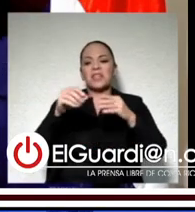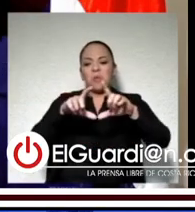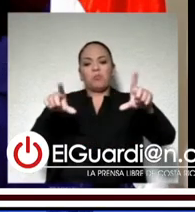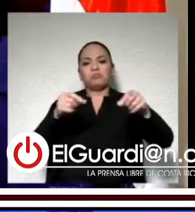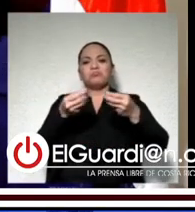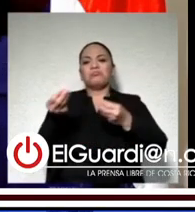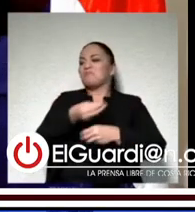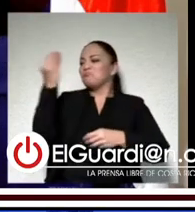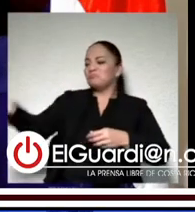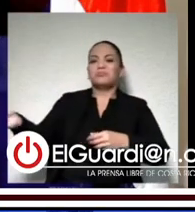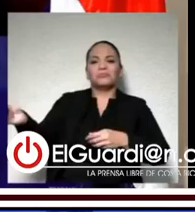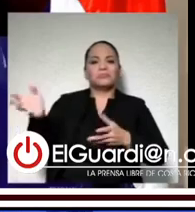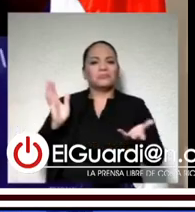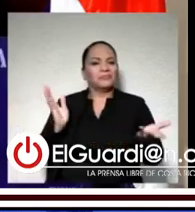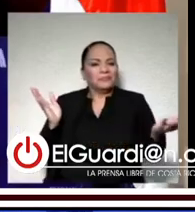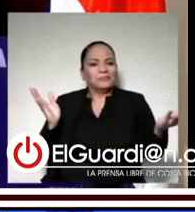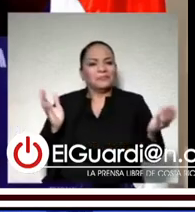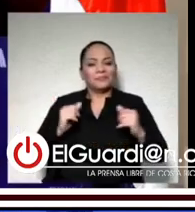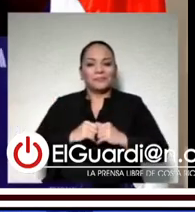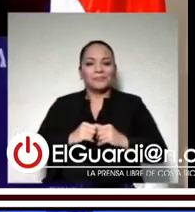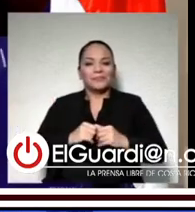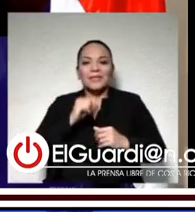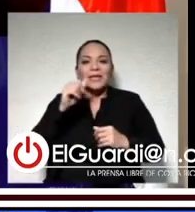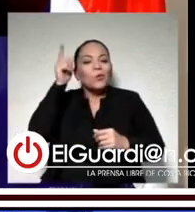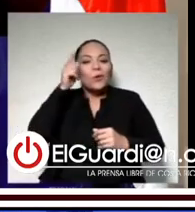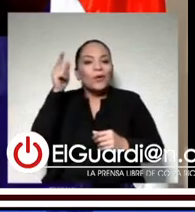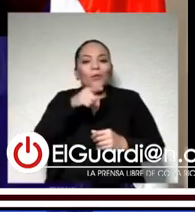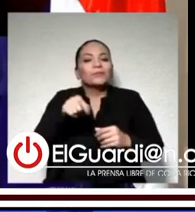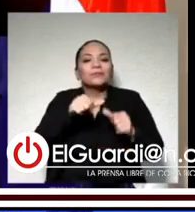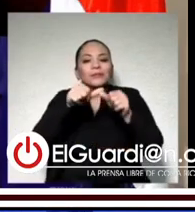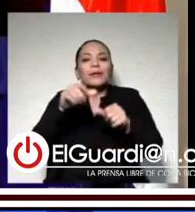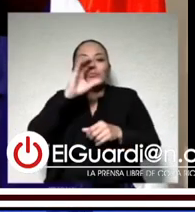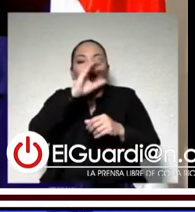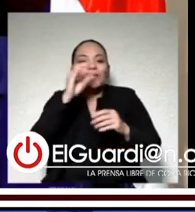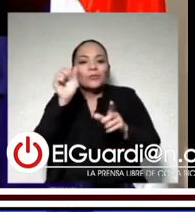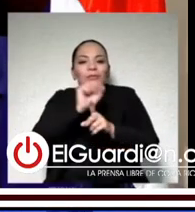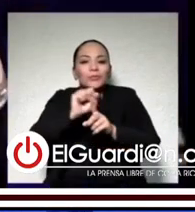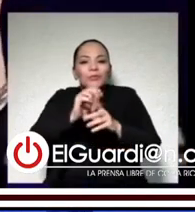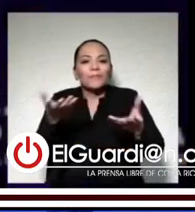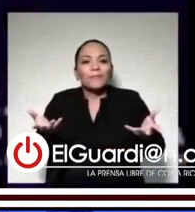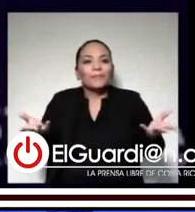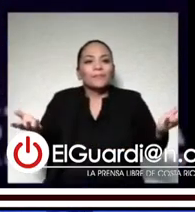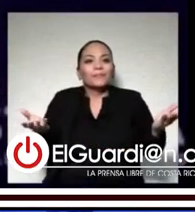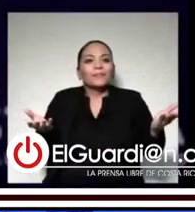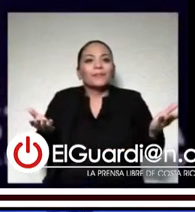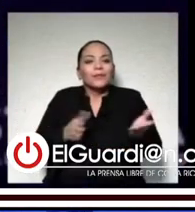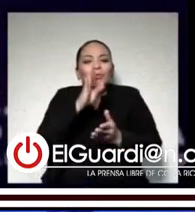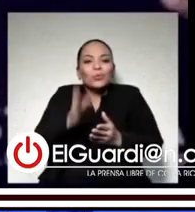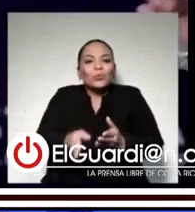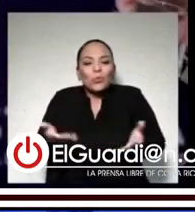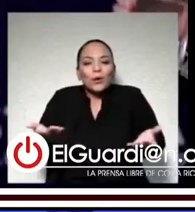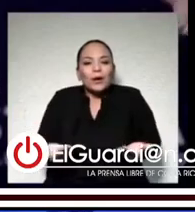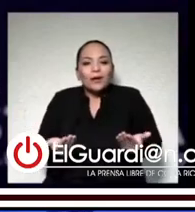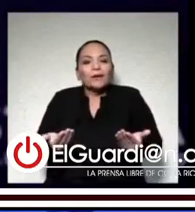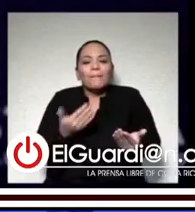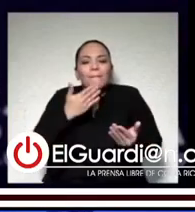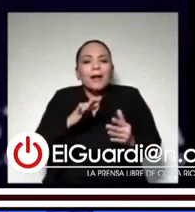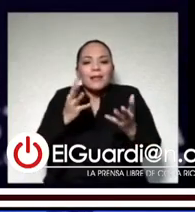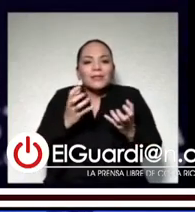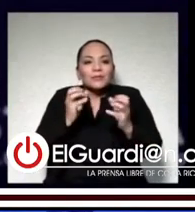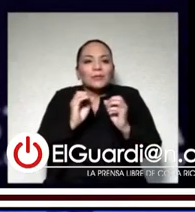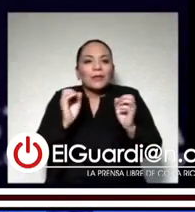Entonces, es ilógico que le sigan buscando, porque nunca hubo una mala intención.